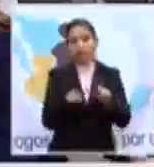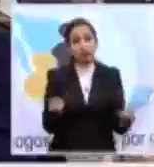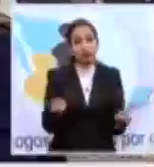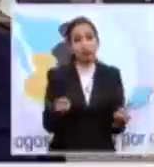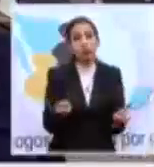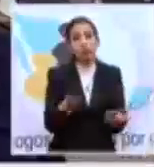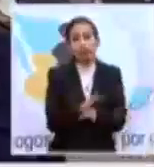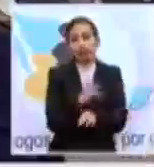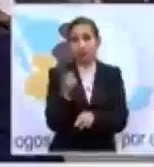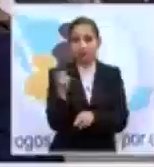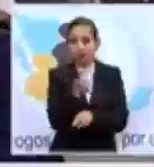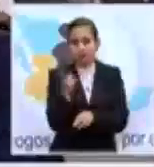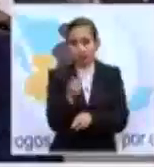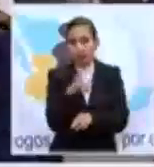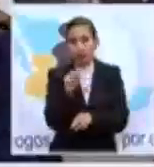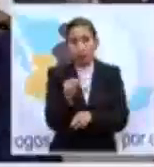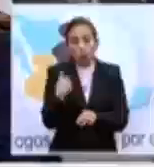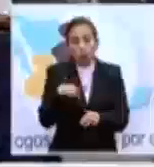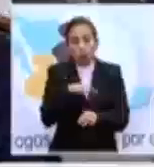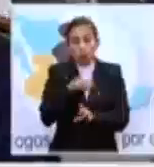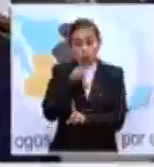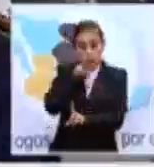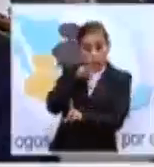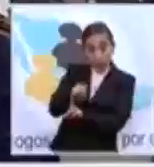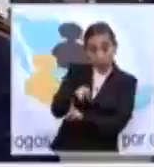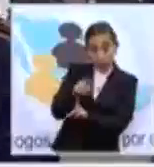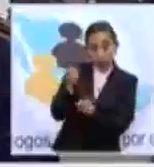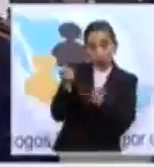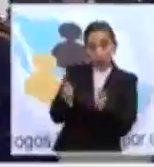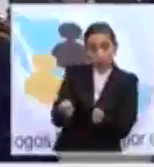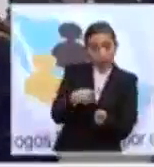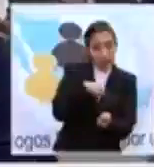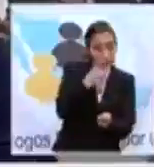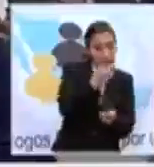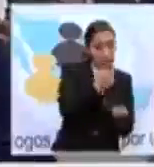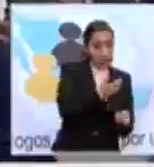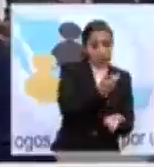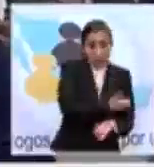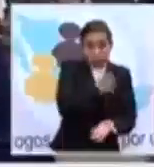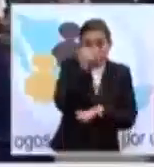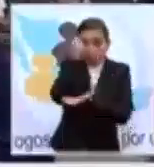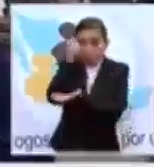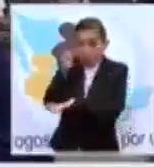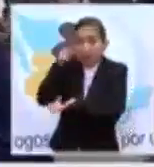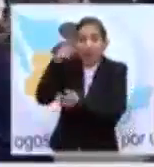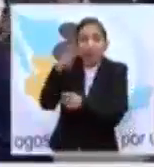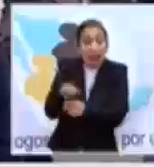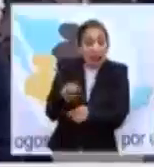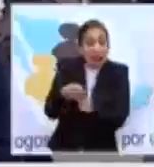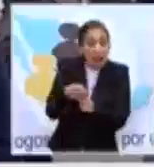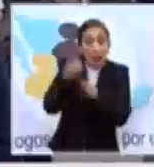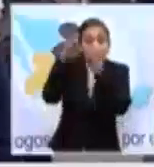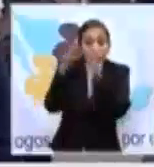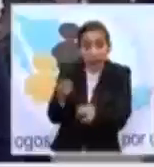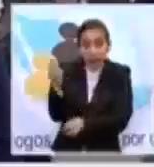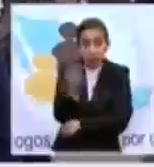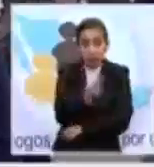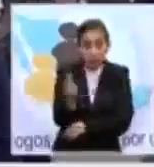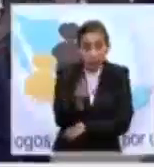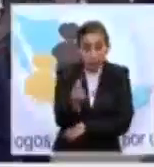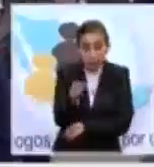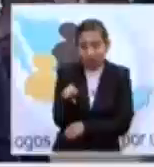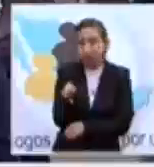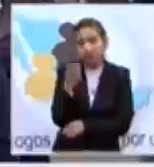diferente, porque no estamos enfocando las baterías y los recursos a quien realmente lo necesita. Desde